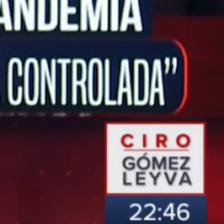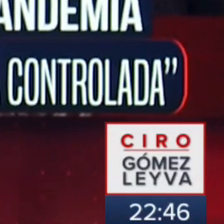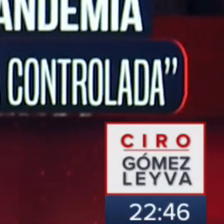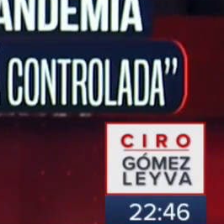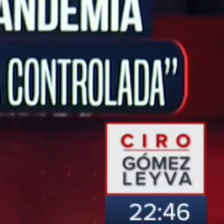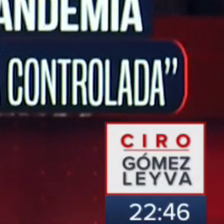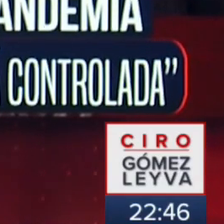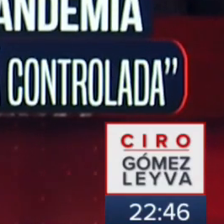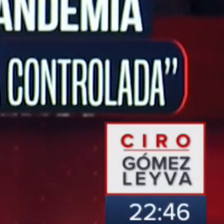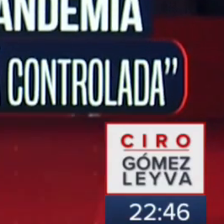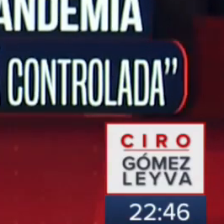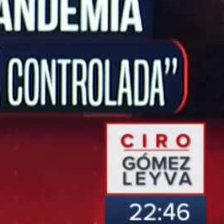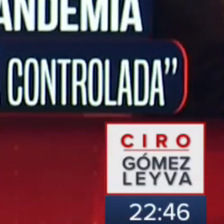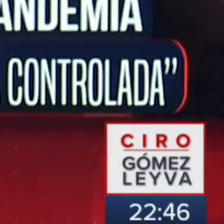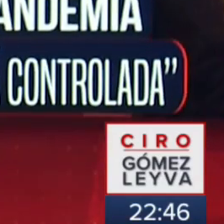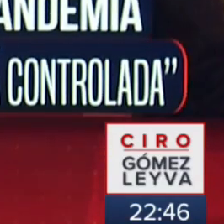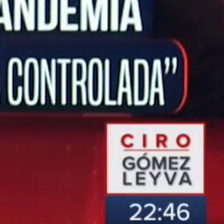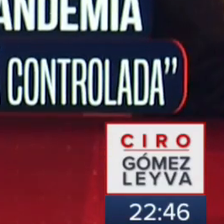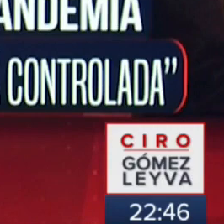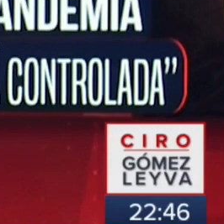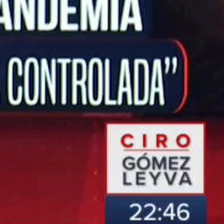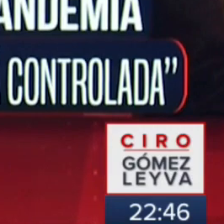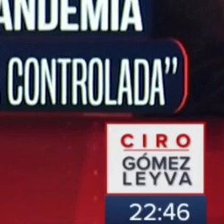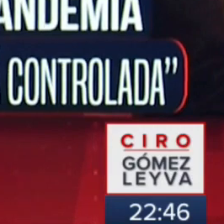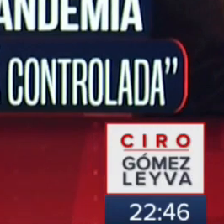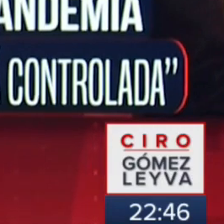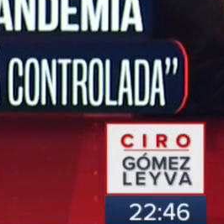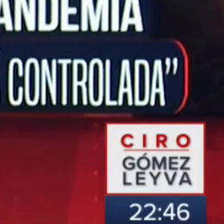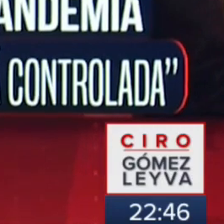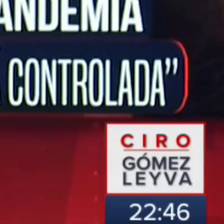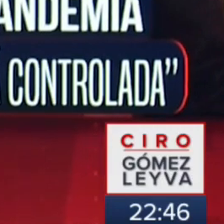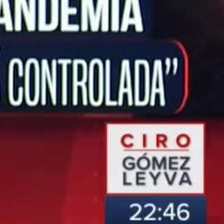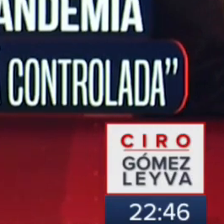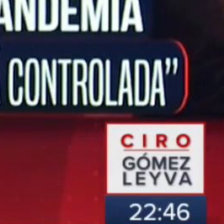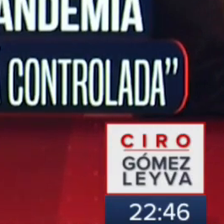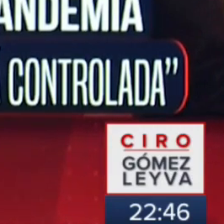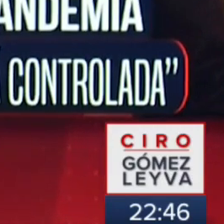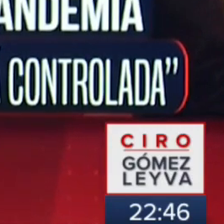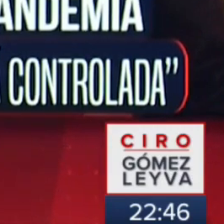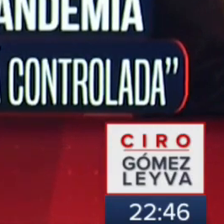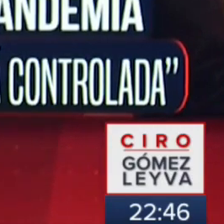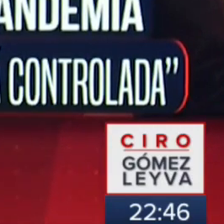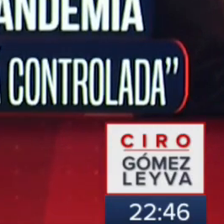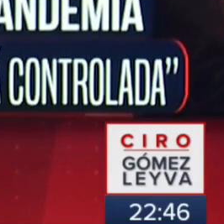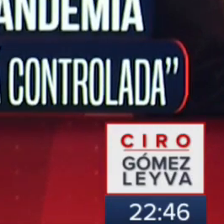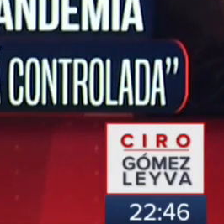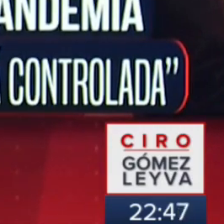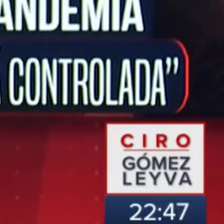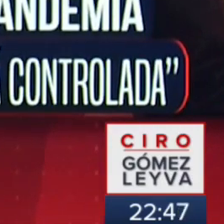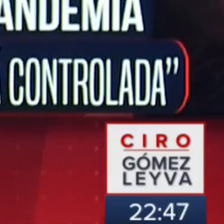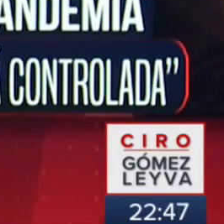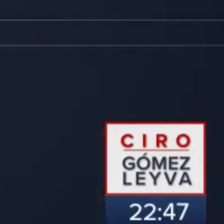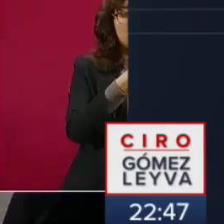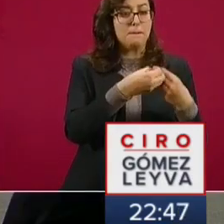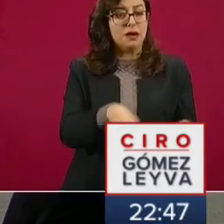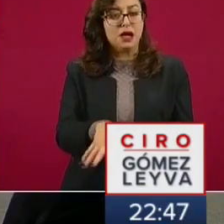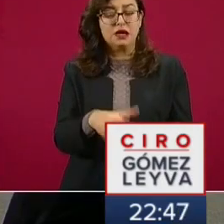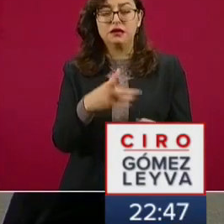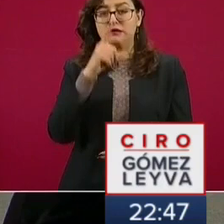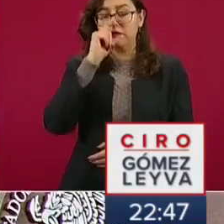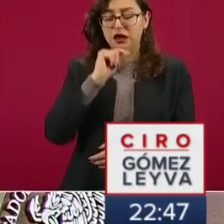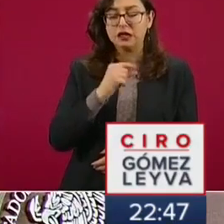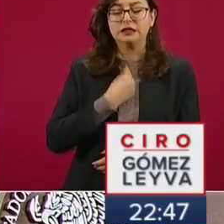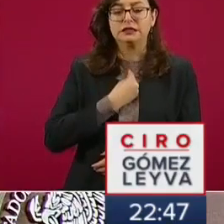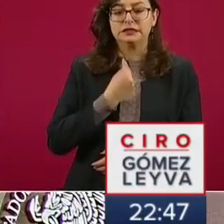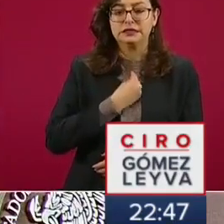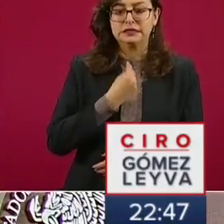quienes fallaron el secretario de salud jorge alcocer habló esta mañana sobre el tema hoy verán